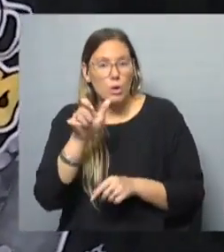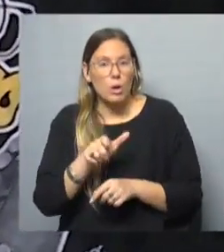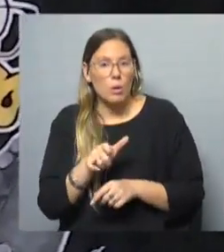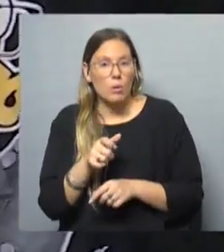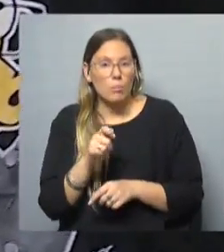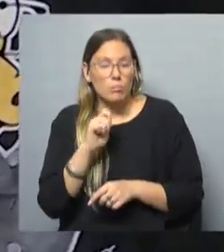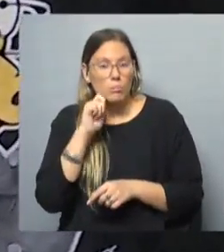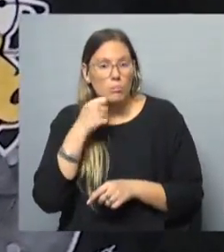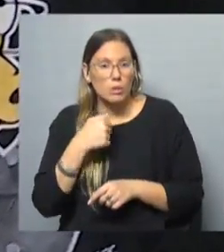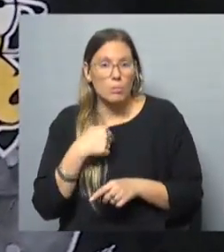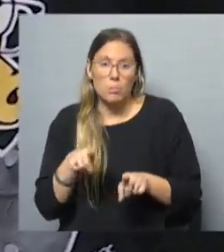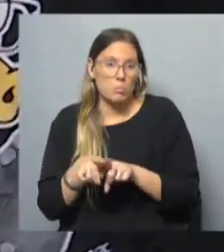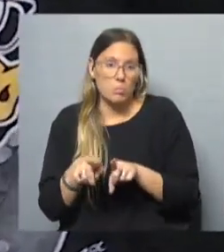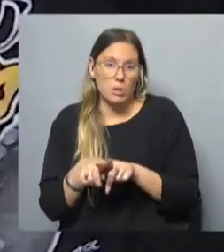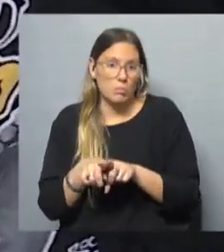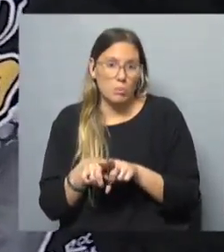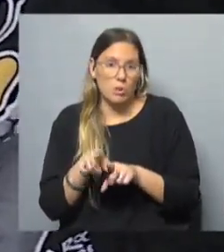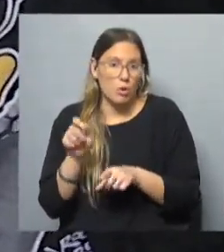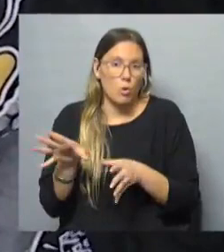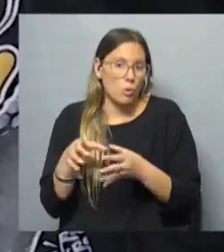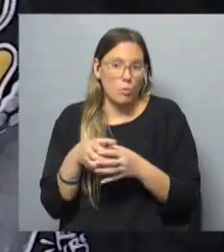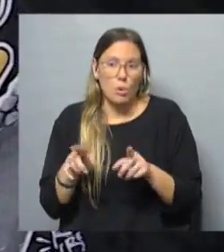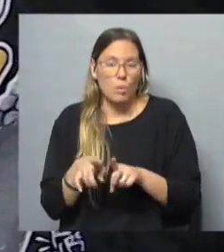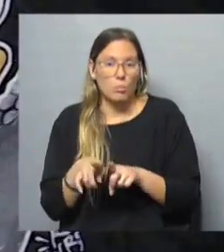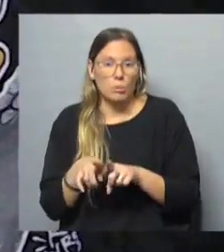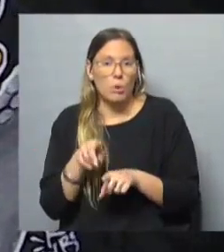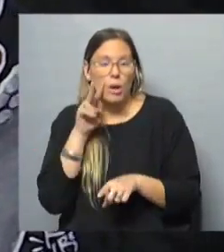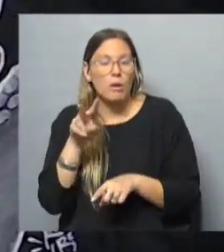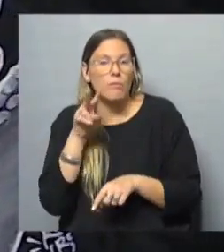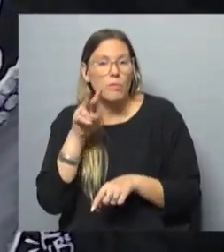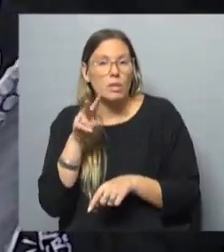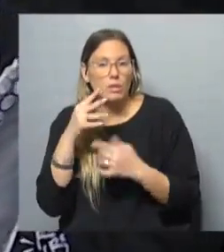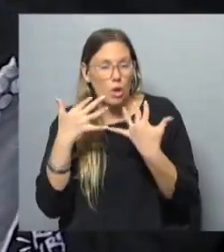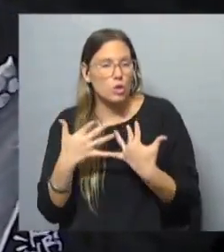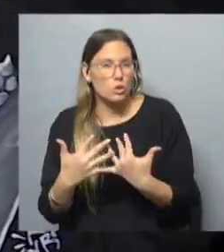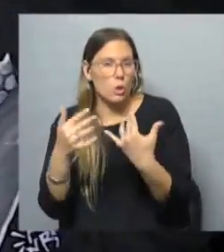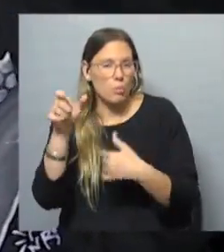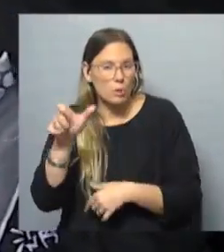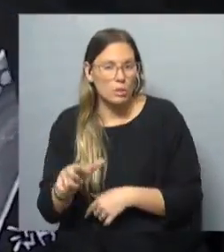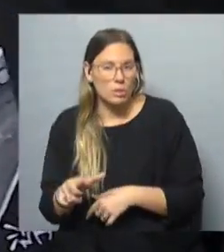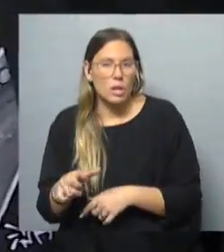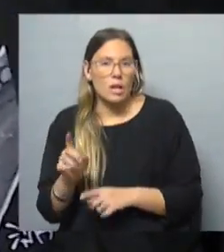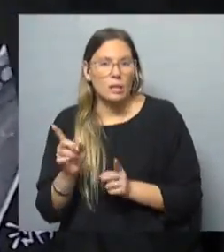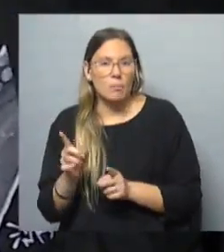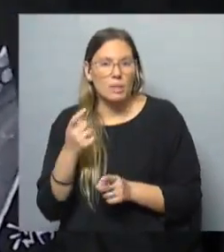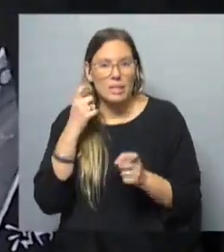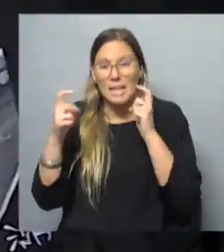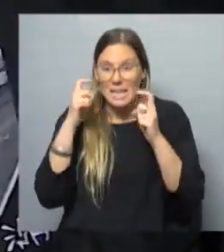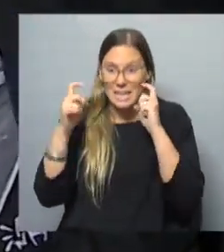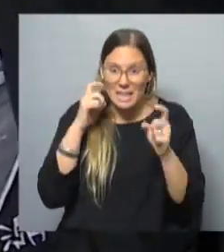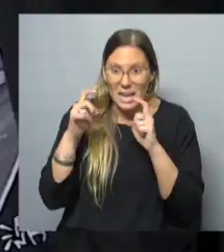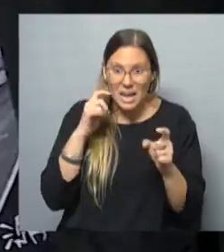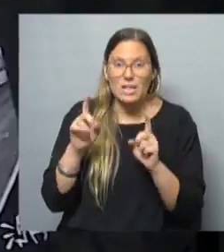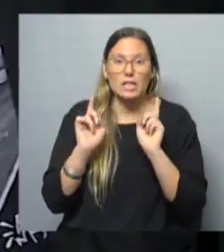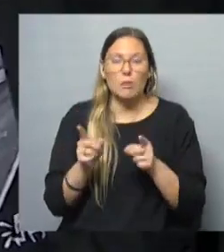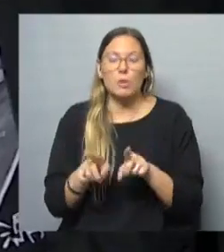particular? Yo lo mismo, Simón Díez, sí. He visto varios shows de ellos y de ahí también he sacado ideas,